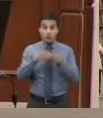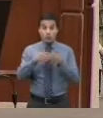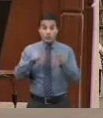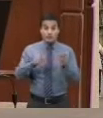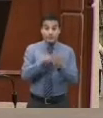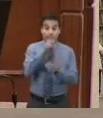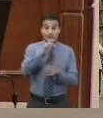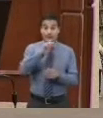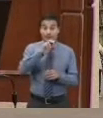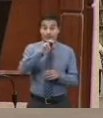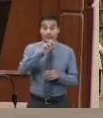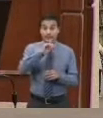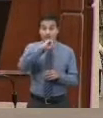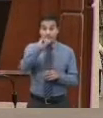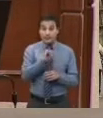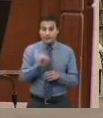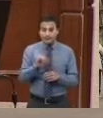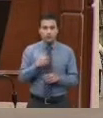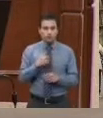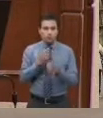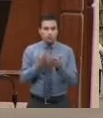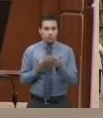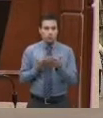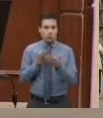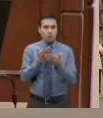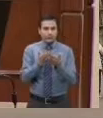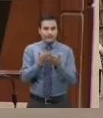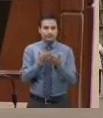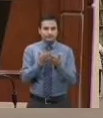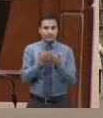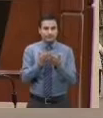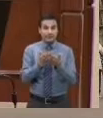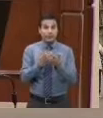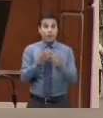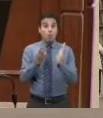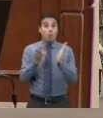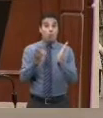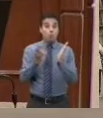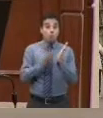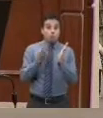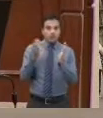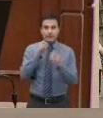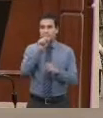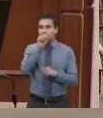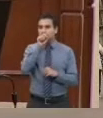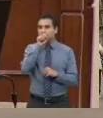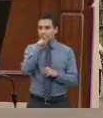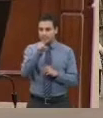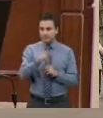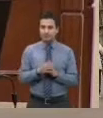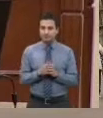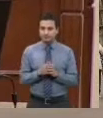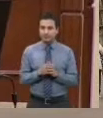en un futuro, se propone, además de la sanción económica,